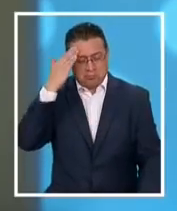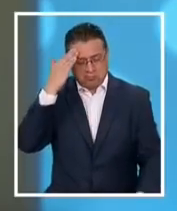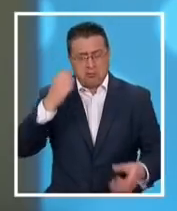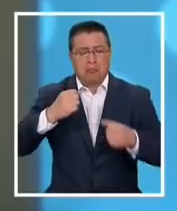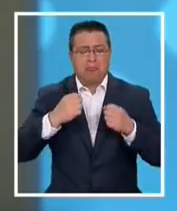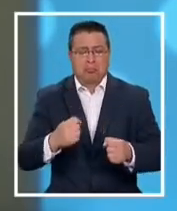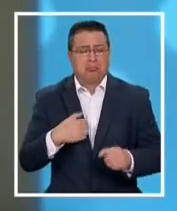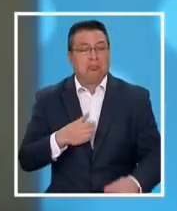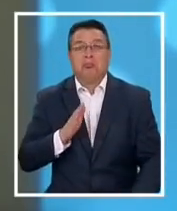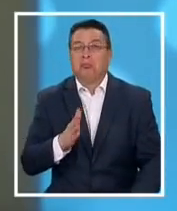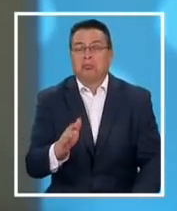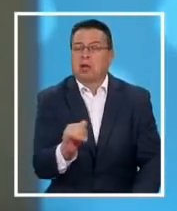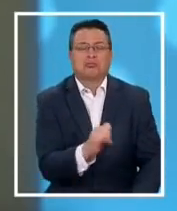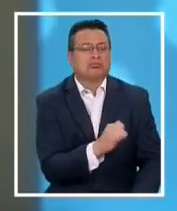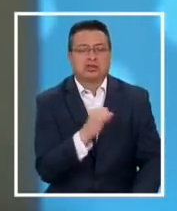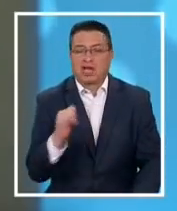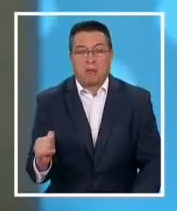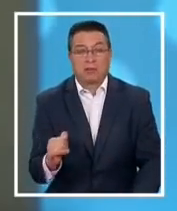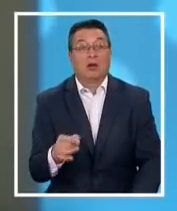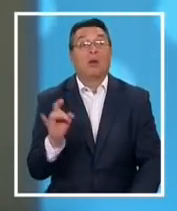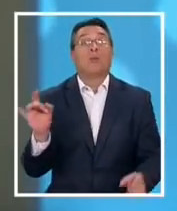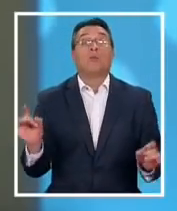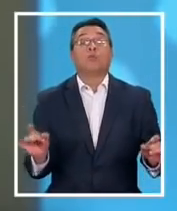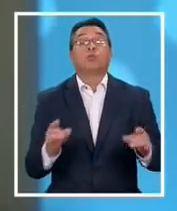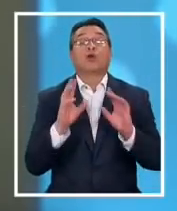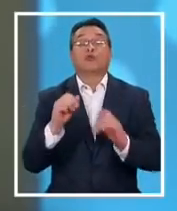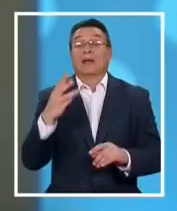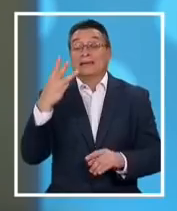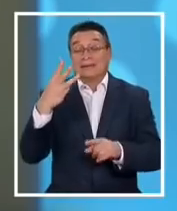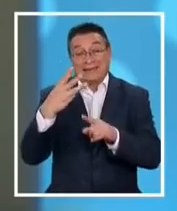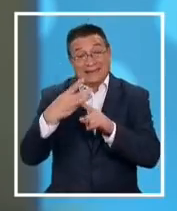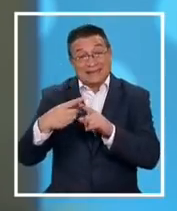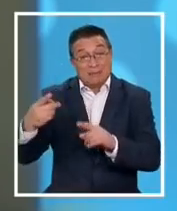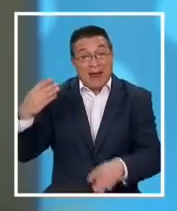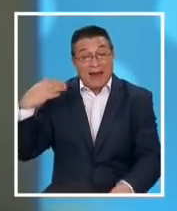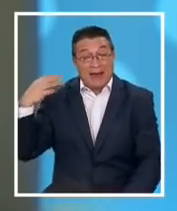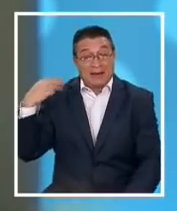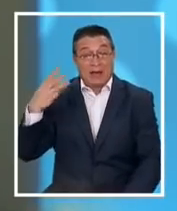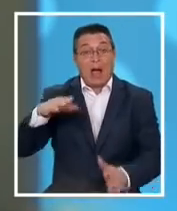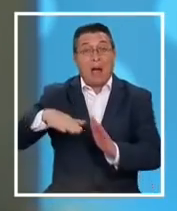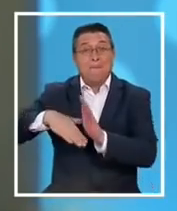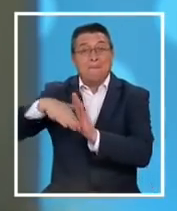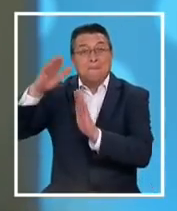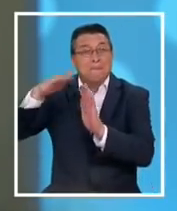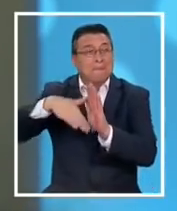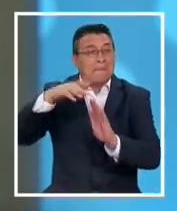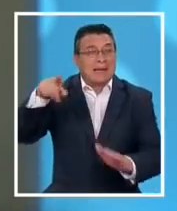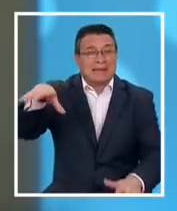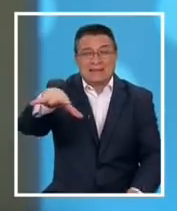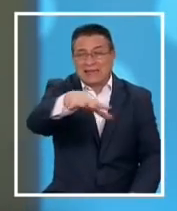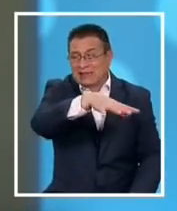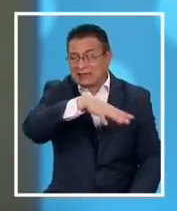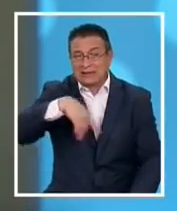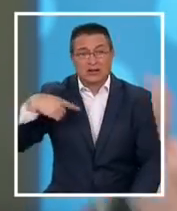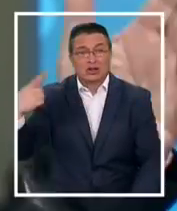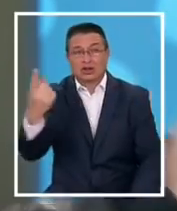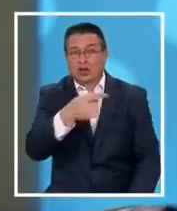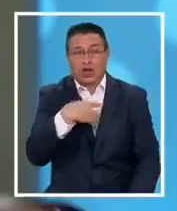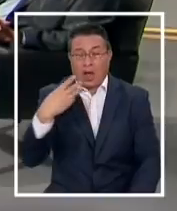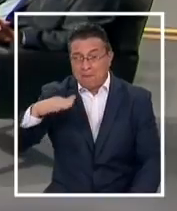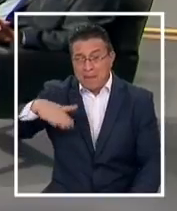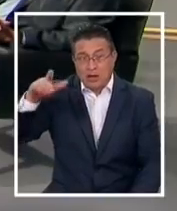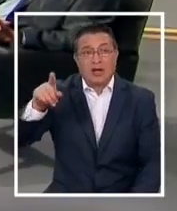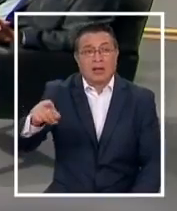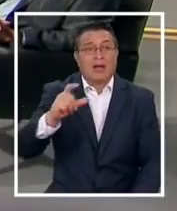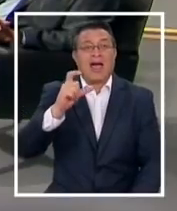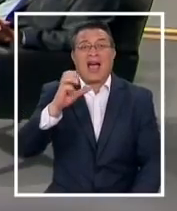y francamente, mira, si hace solo 3 semanas, la gran mayoría, y cuando digo la gran mayoría los incluyo a todos,